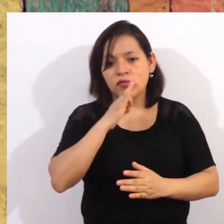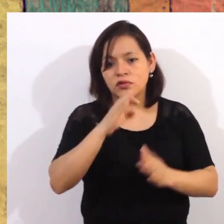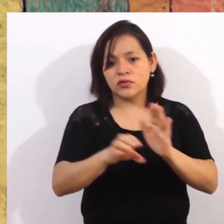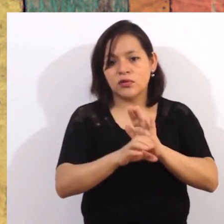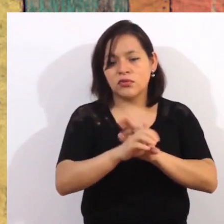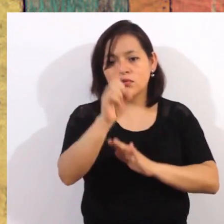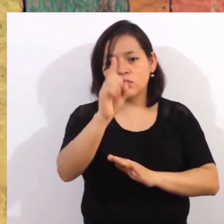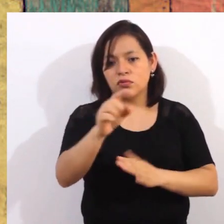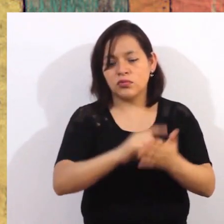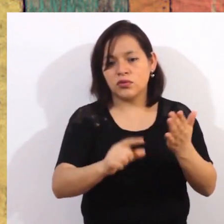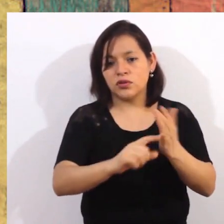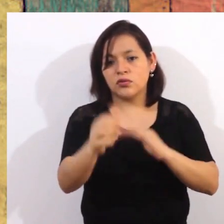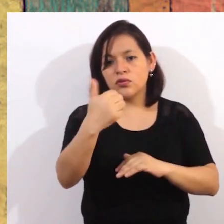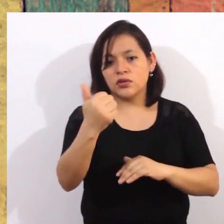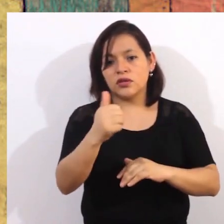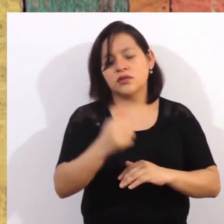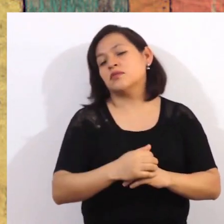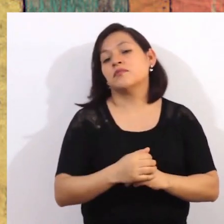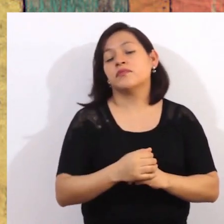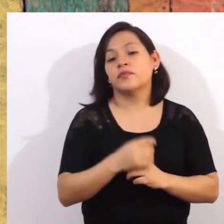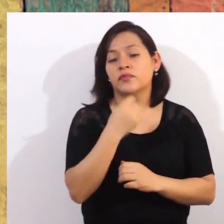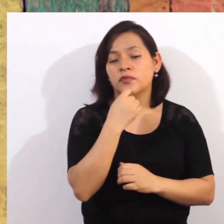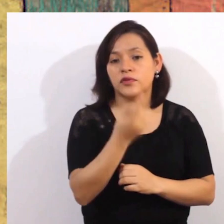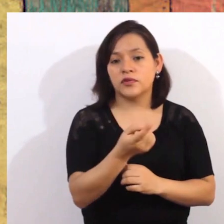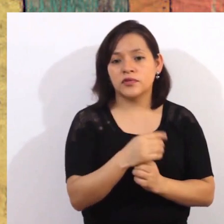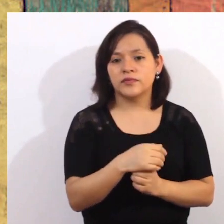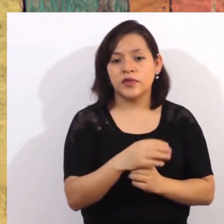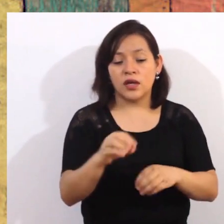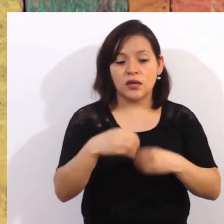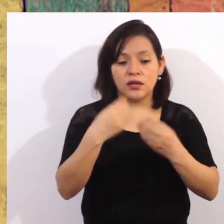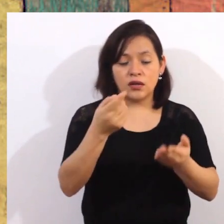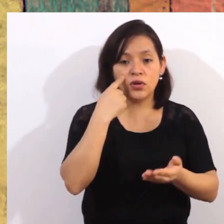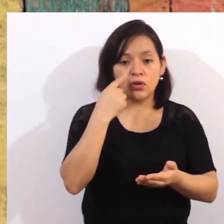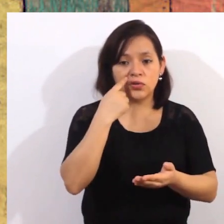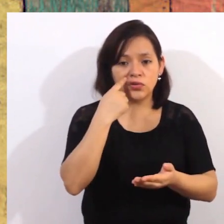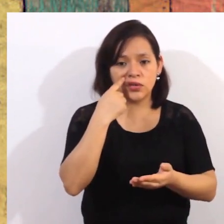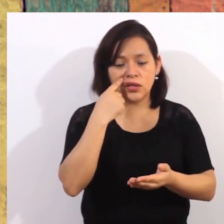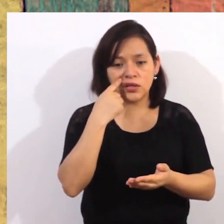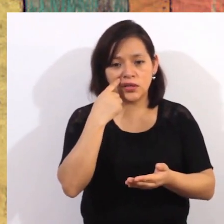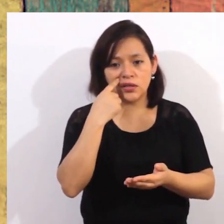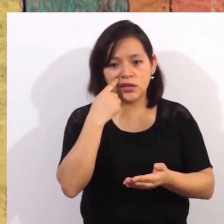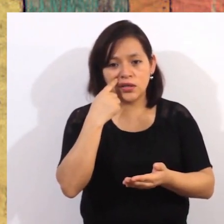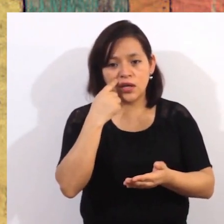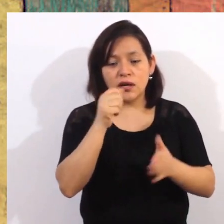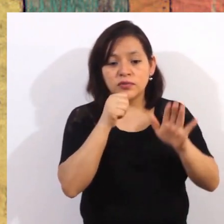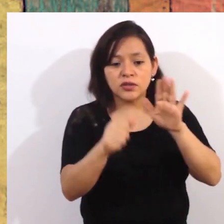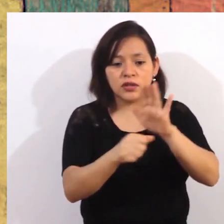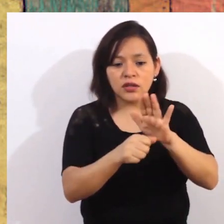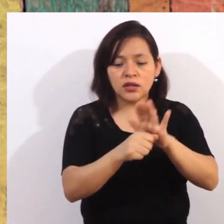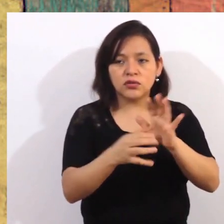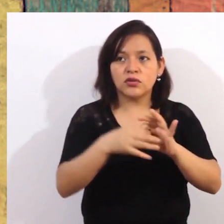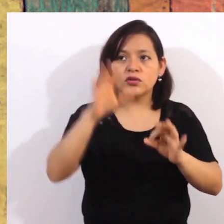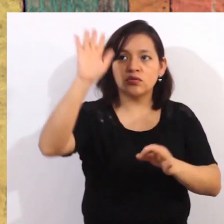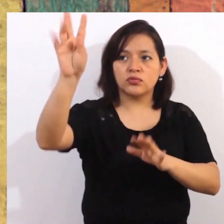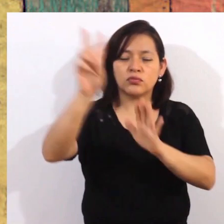dice, desde el 9 podemos considerar, dándonos a conocer el misterio de su voluntad,